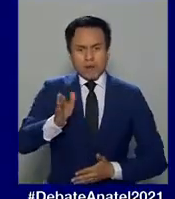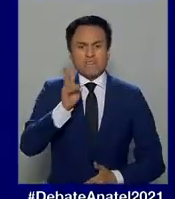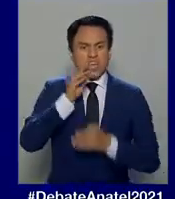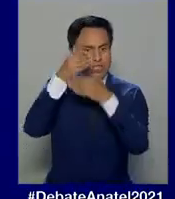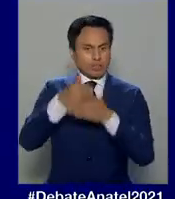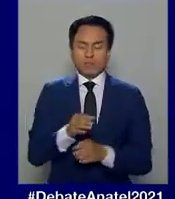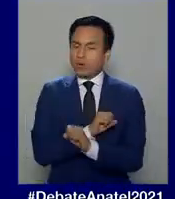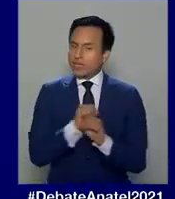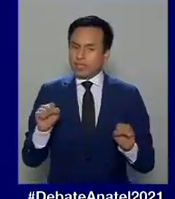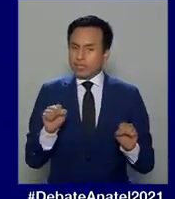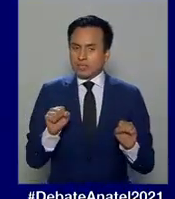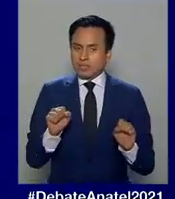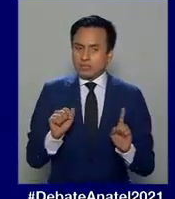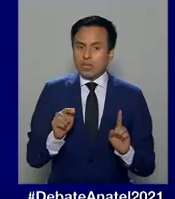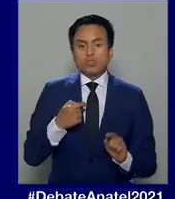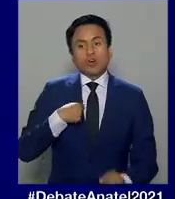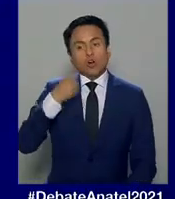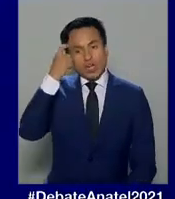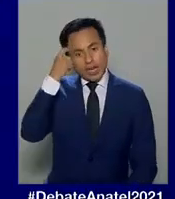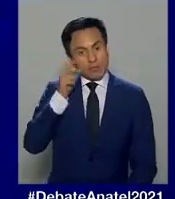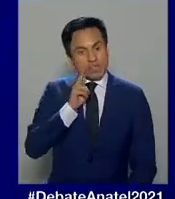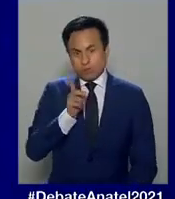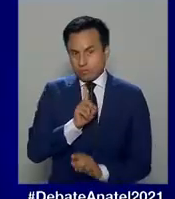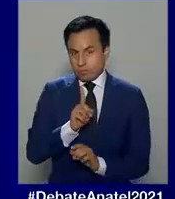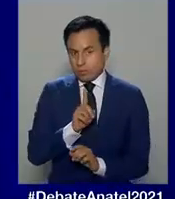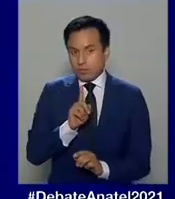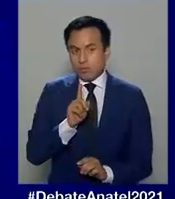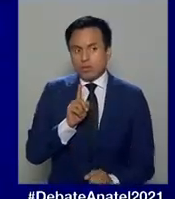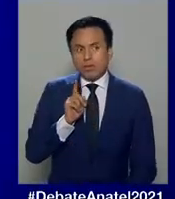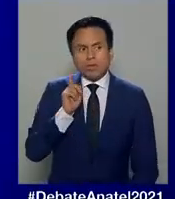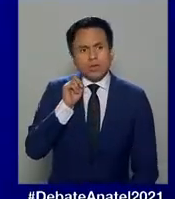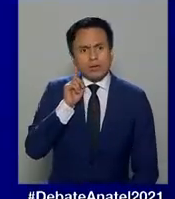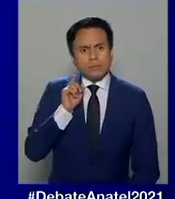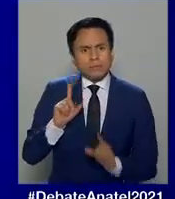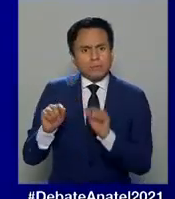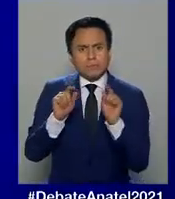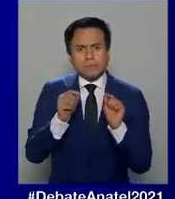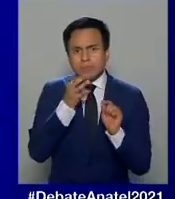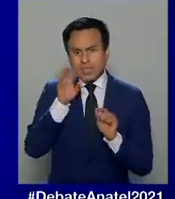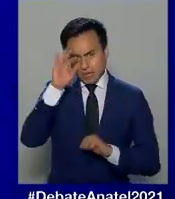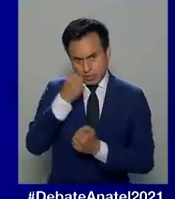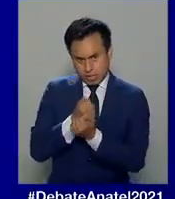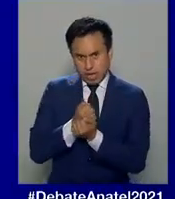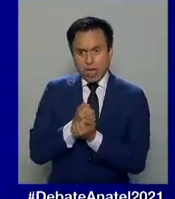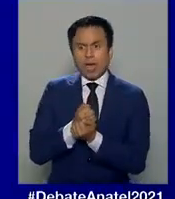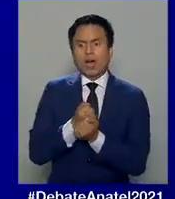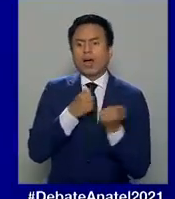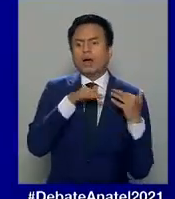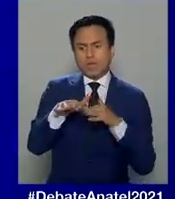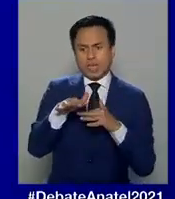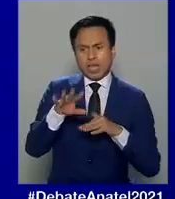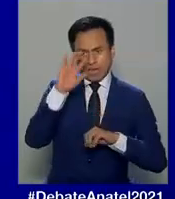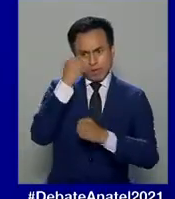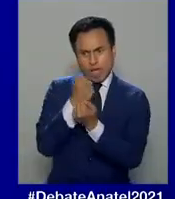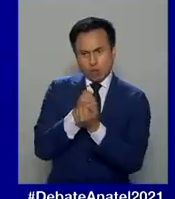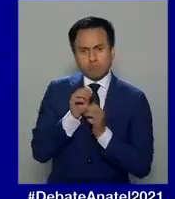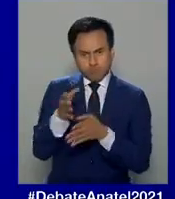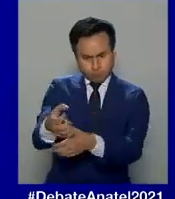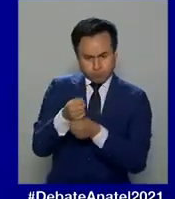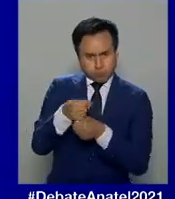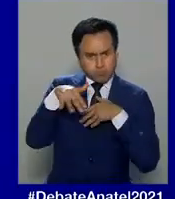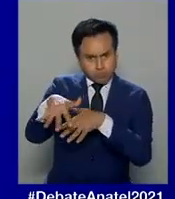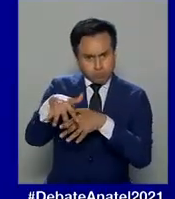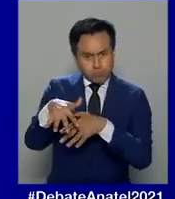viernes. Y en esto yo creo que no tiene que haber un doble estándar. Mira, ¿usted respaldaría a Carabineros en la represión? Yo creo que hay que respaldar a Carabineros en